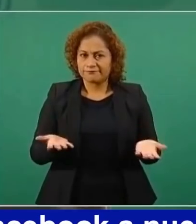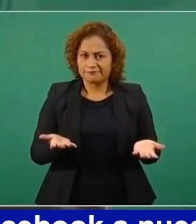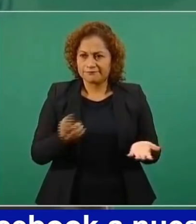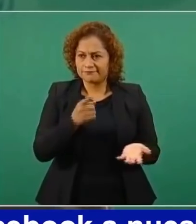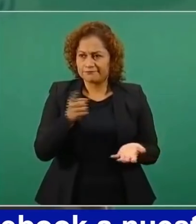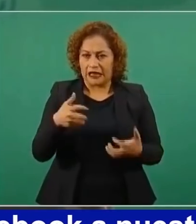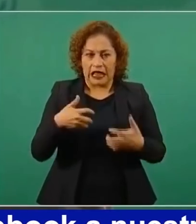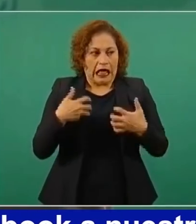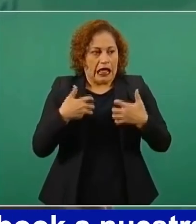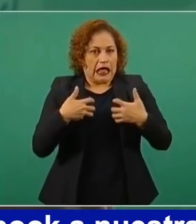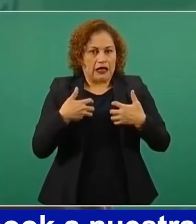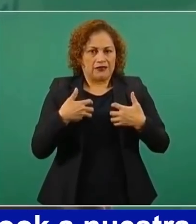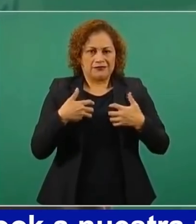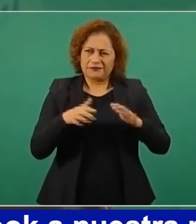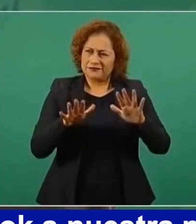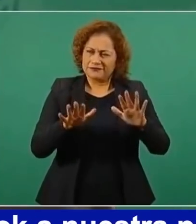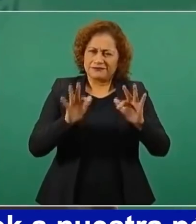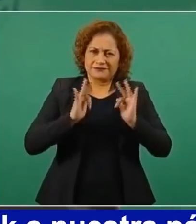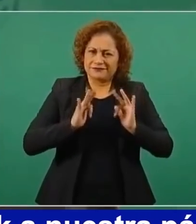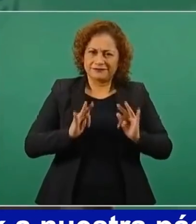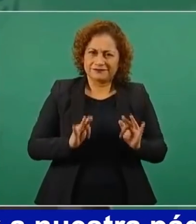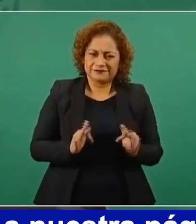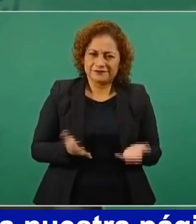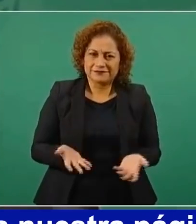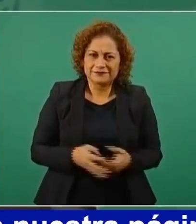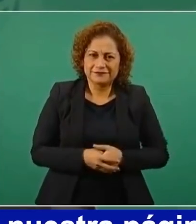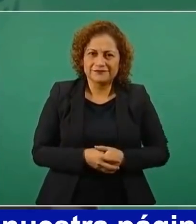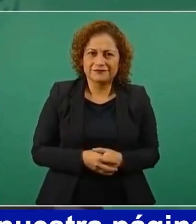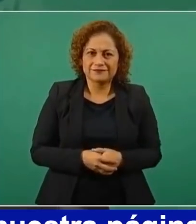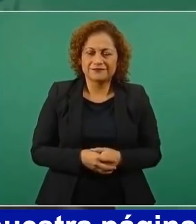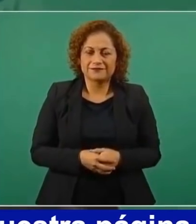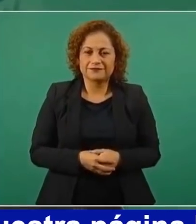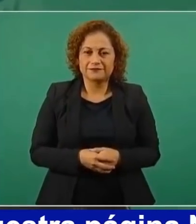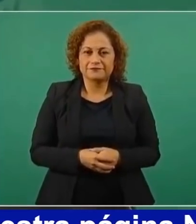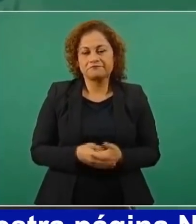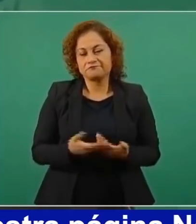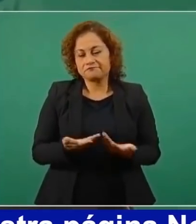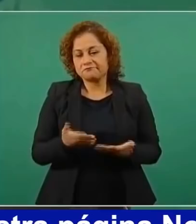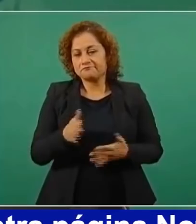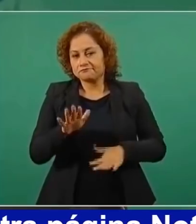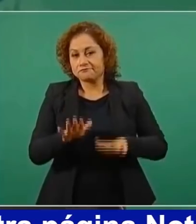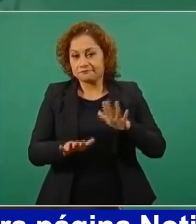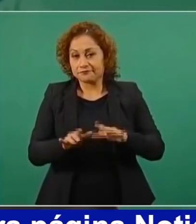tanto coraje. Y a veces los jefes,